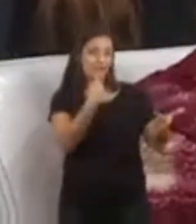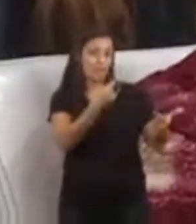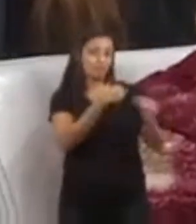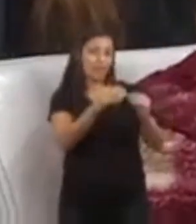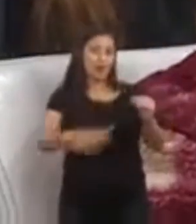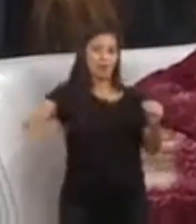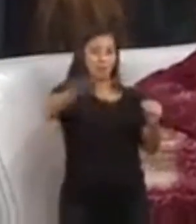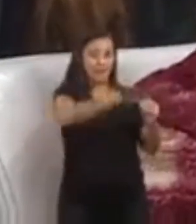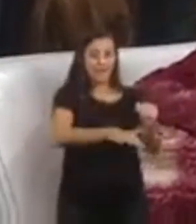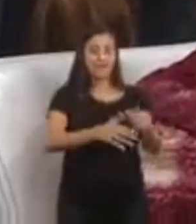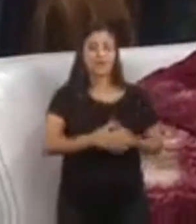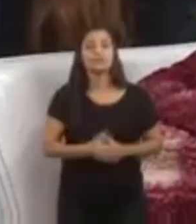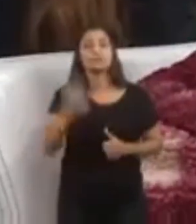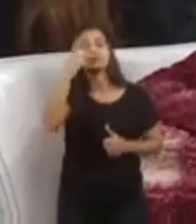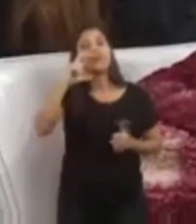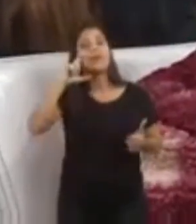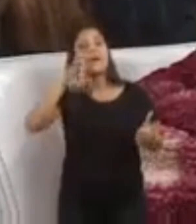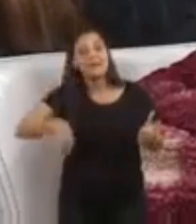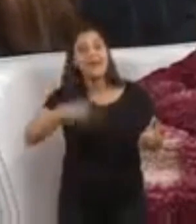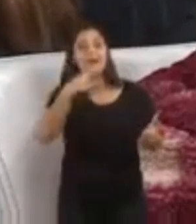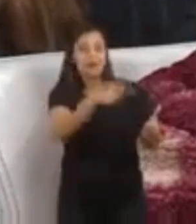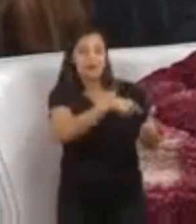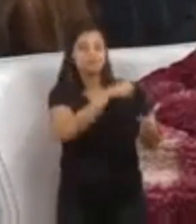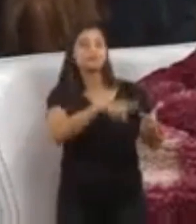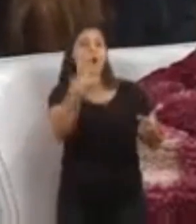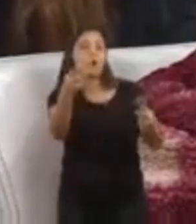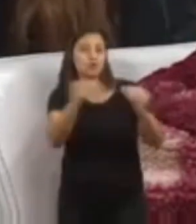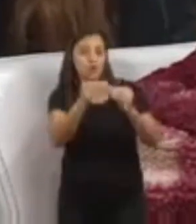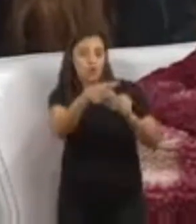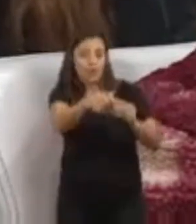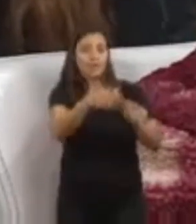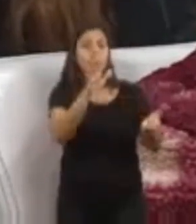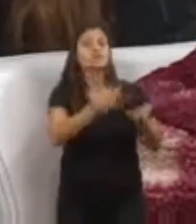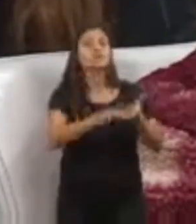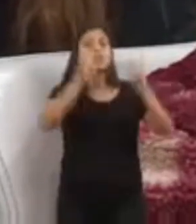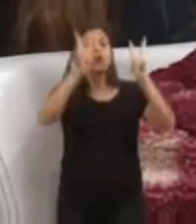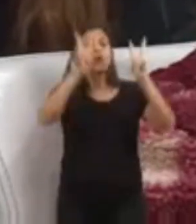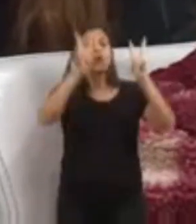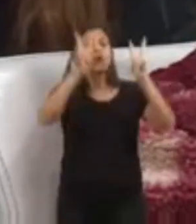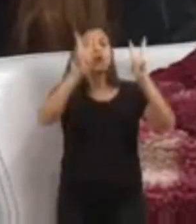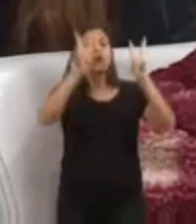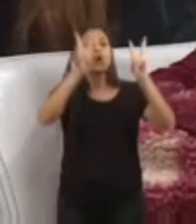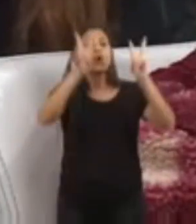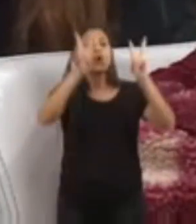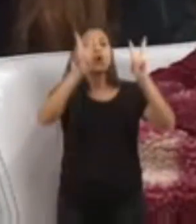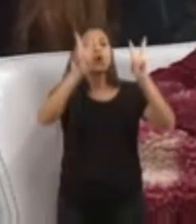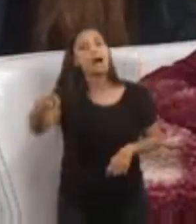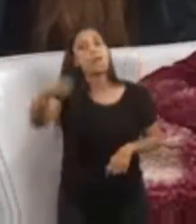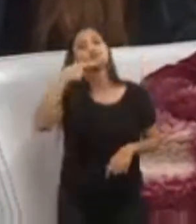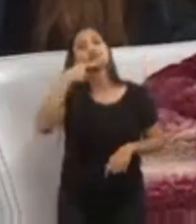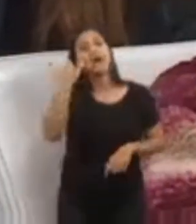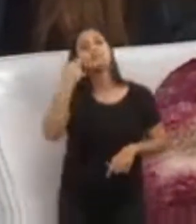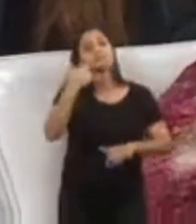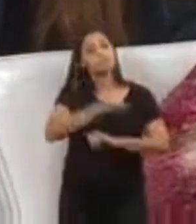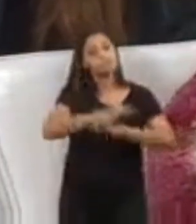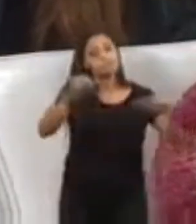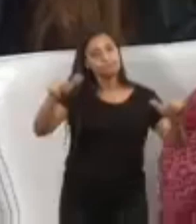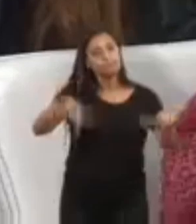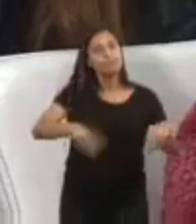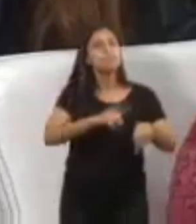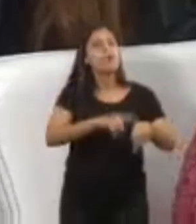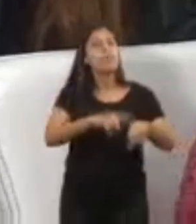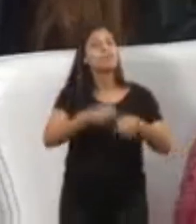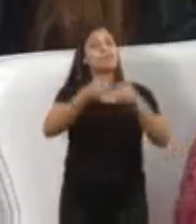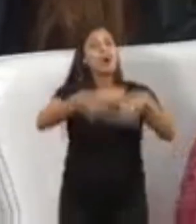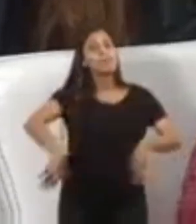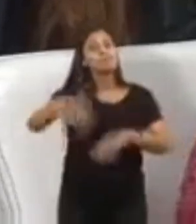tanto hern mundo como compañeros sobre las prepagas o que vos anticipe Mejor dicho de esta manera este